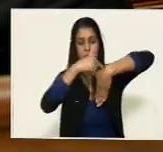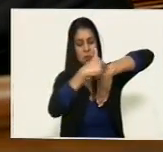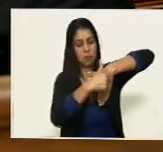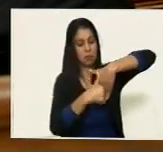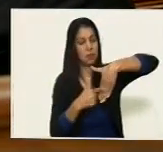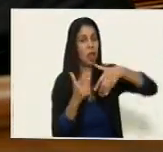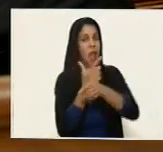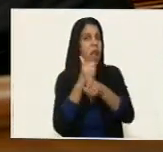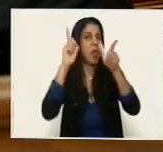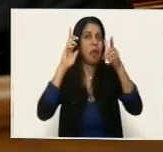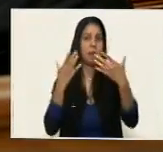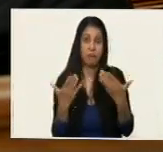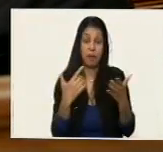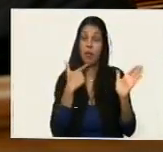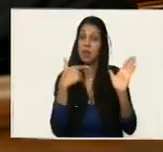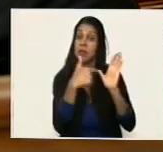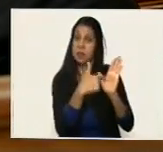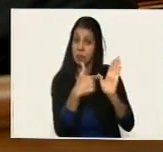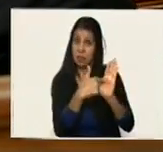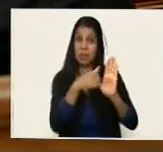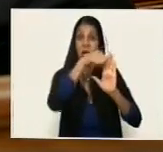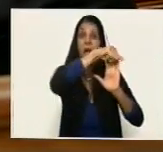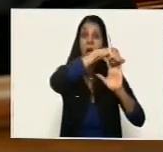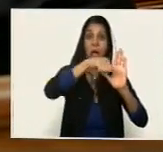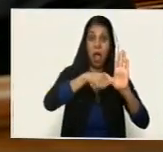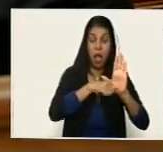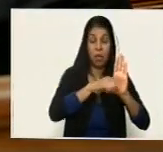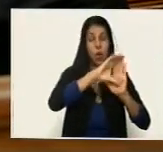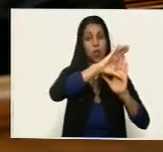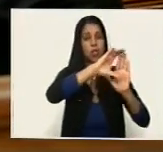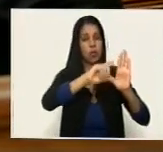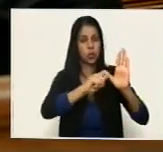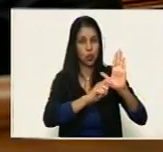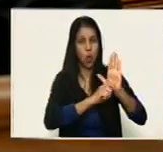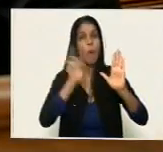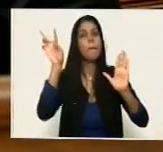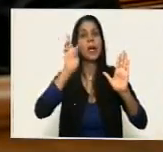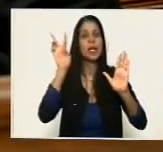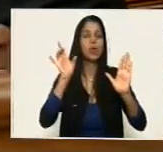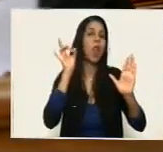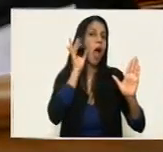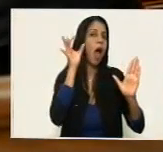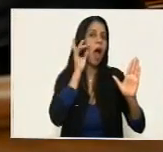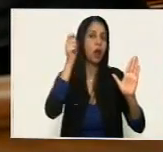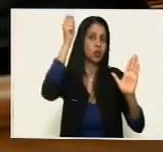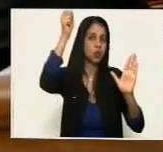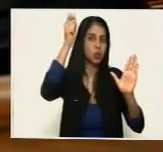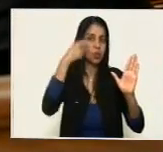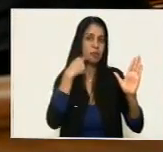el preámbulo de nuestra Carta Fundamental, la Constitución de la República